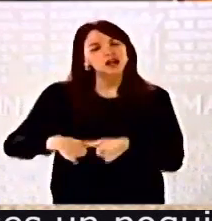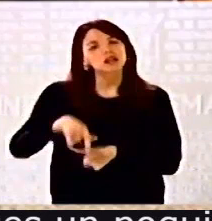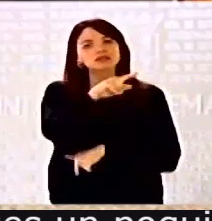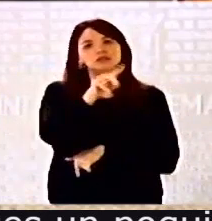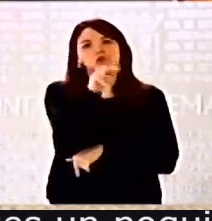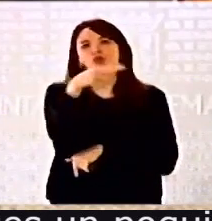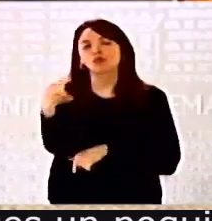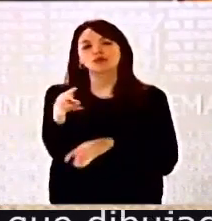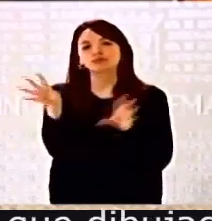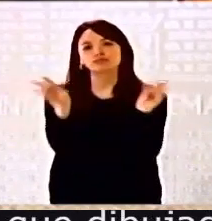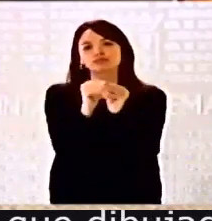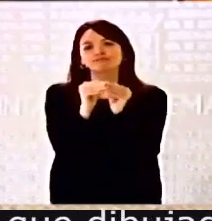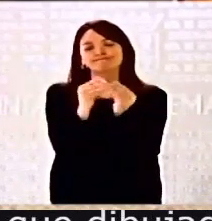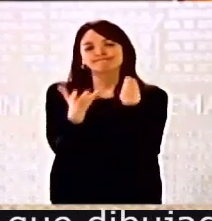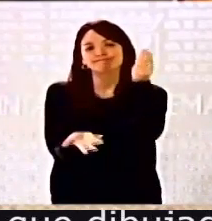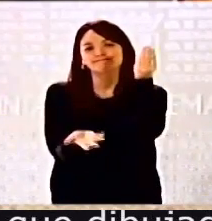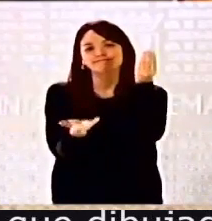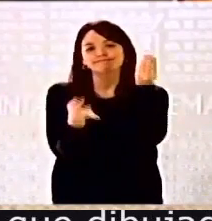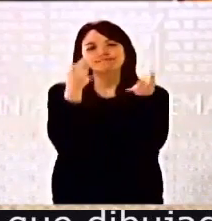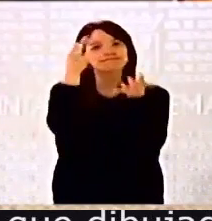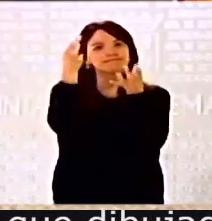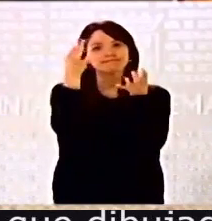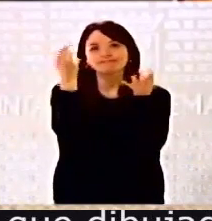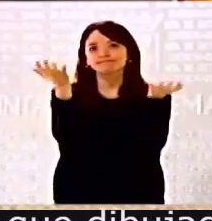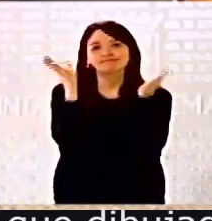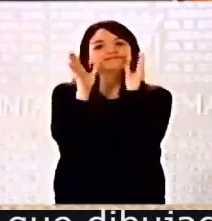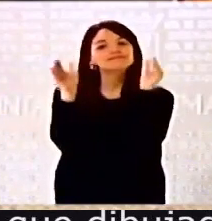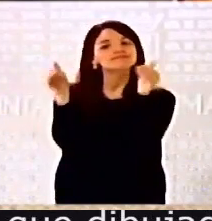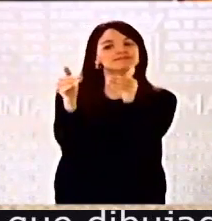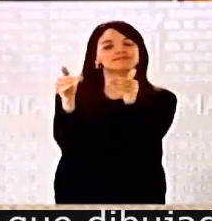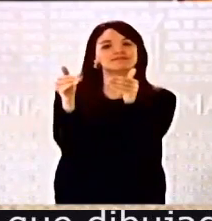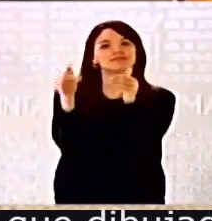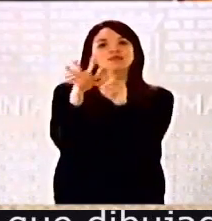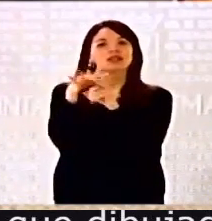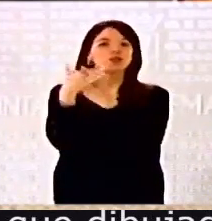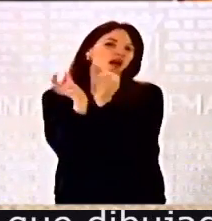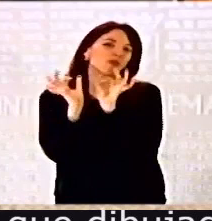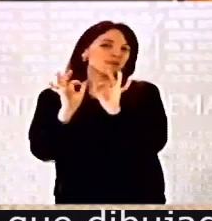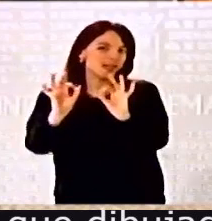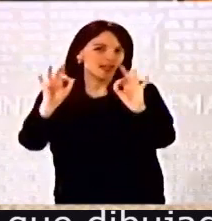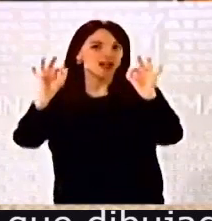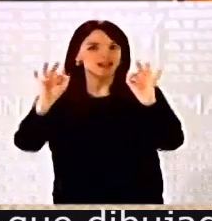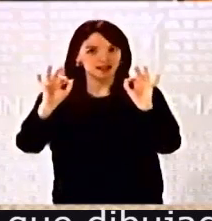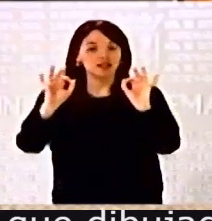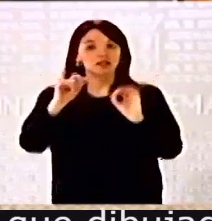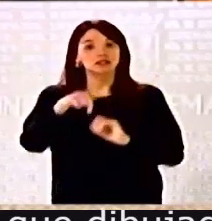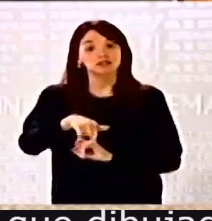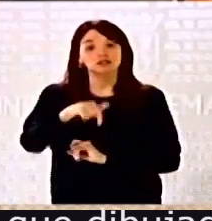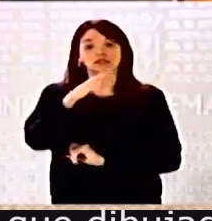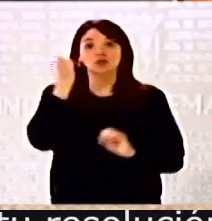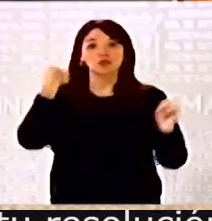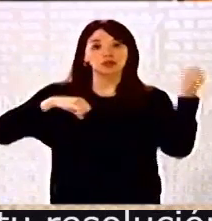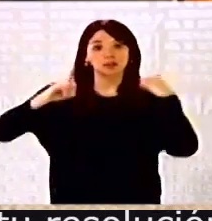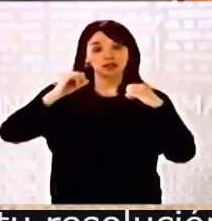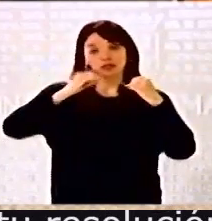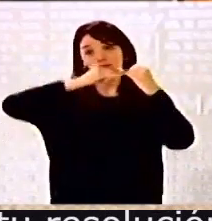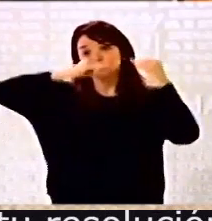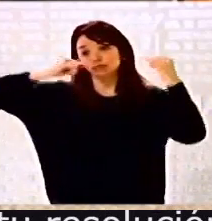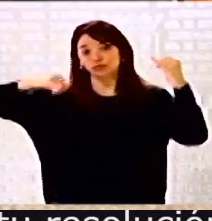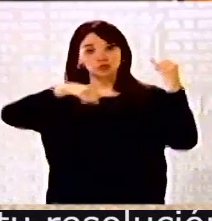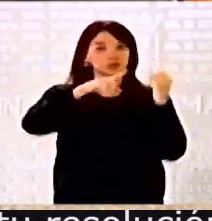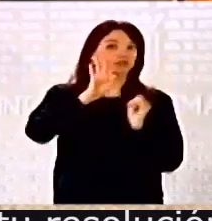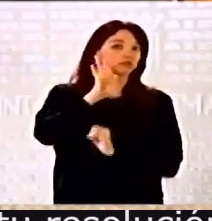resolución global ha ido muy precisamente a apuntar que bueno, se dan unas circunstancias muy especiales. Este comportamiento que tú has citado,